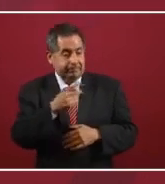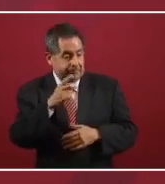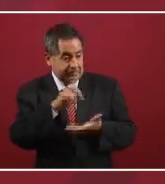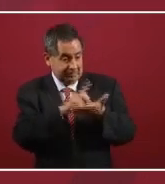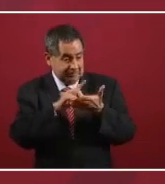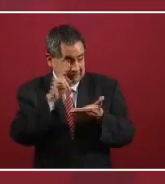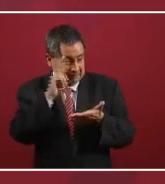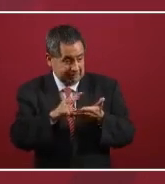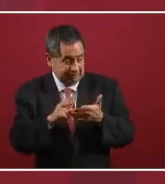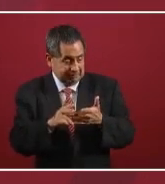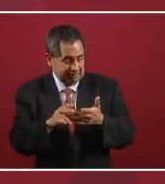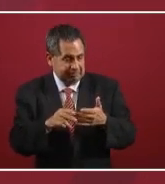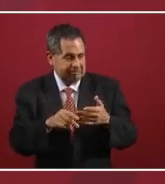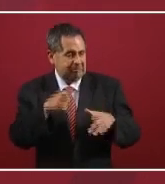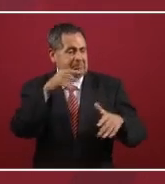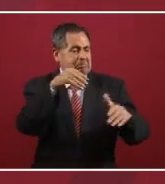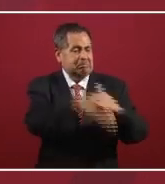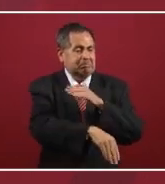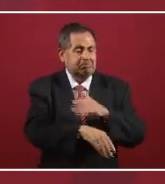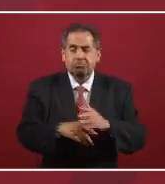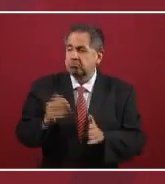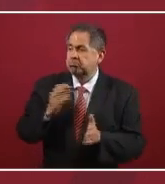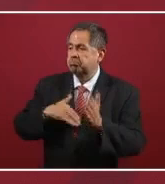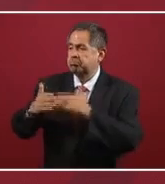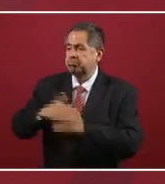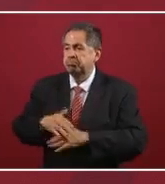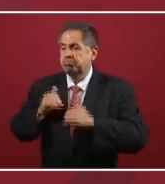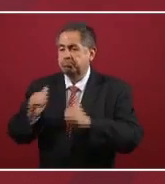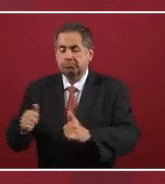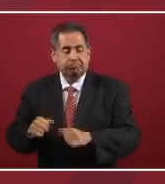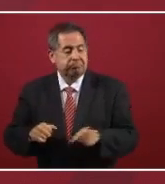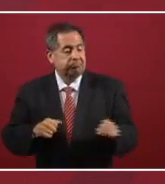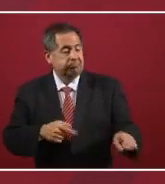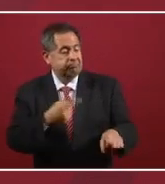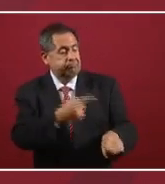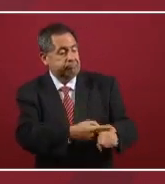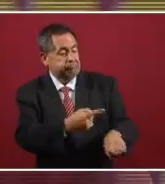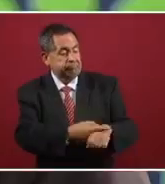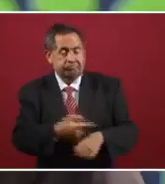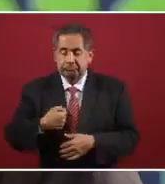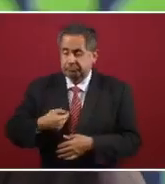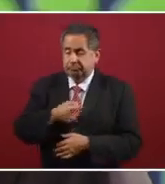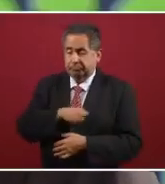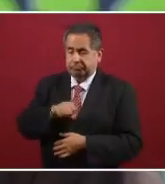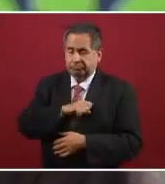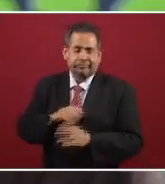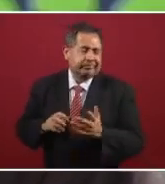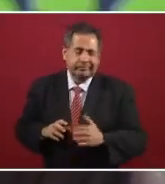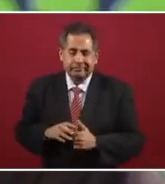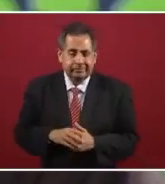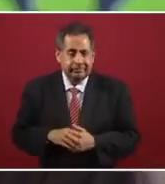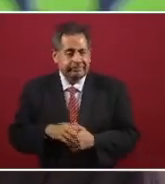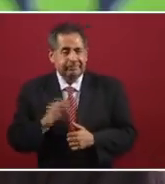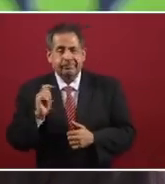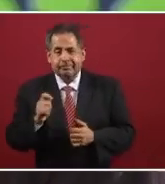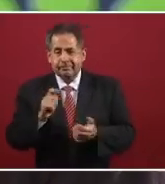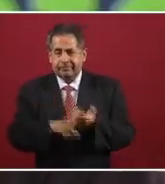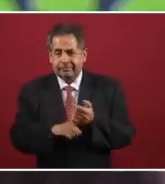entre exitosos y fracasados, entre quienes son sanos y enfermos, y señalar que cuando hay una